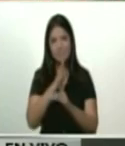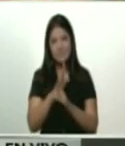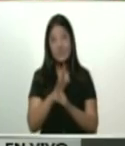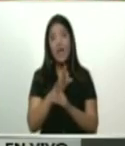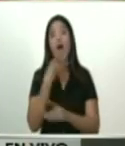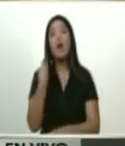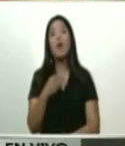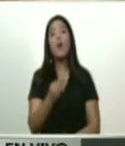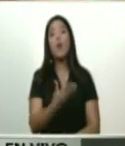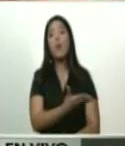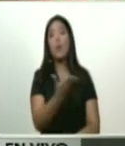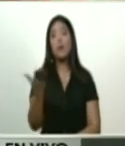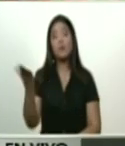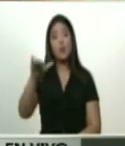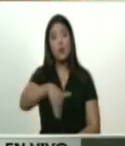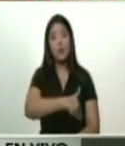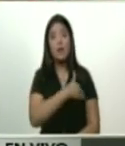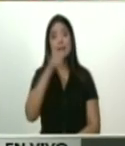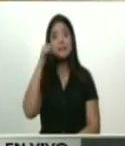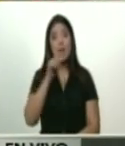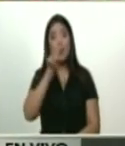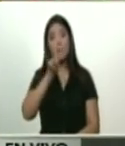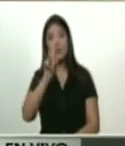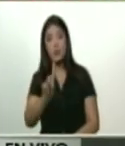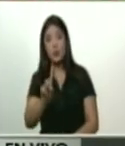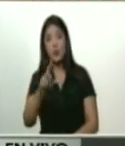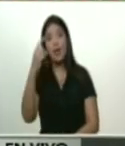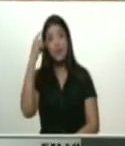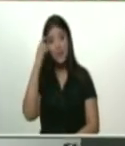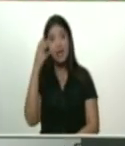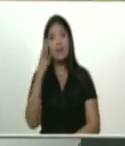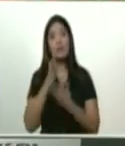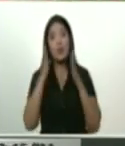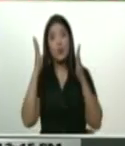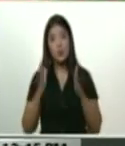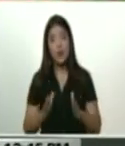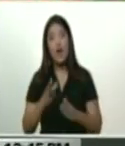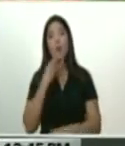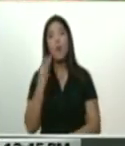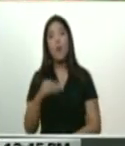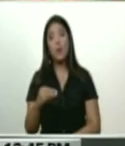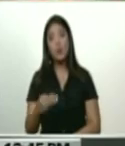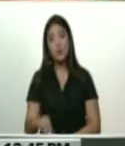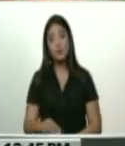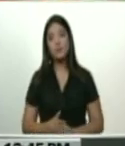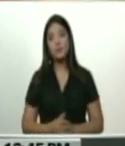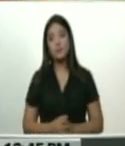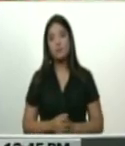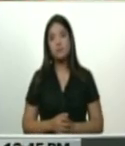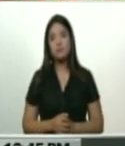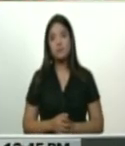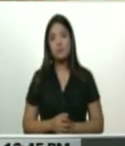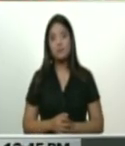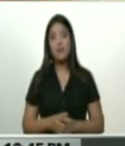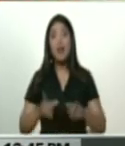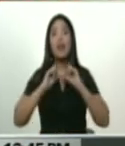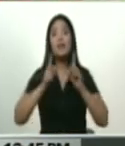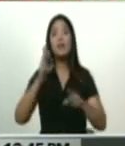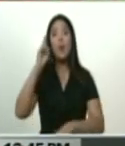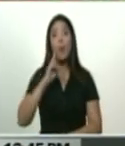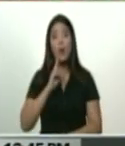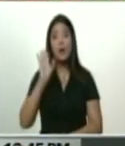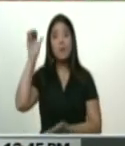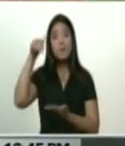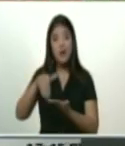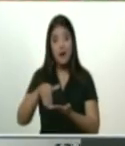la juventud universitaria. Sábado 21 es el día de los estudiantes y de la juventud. Y vamos a tener en la Avenida Bolívar de